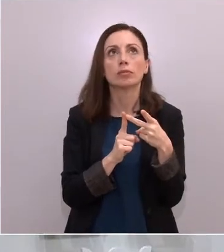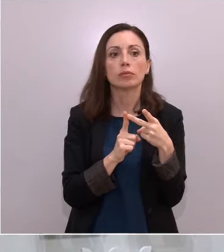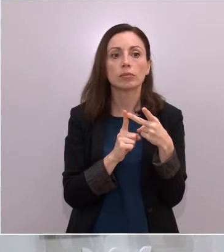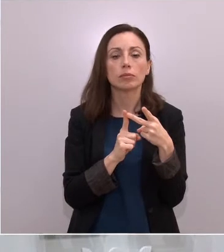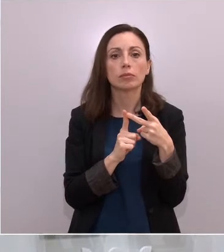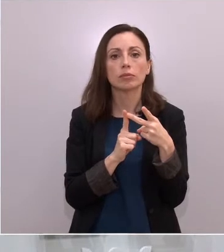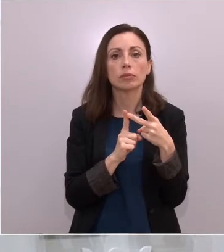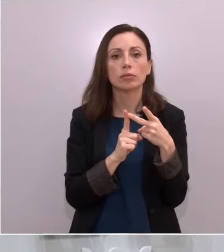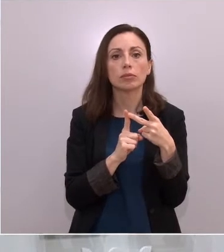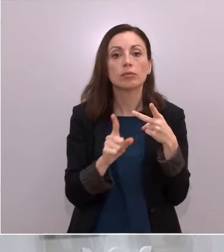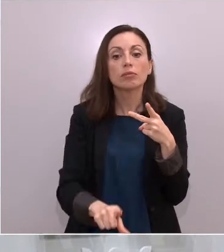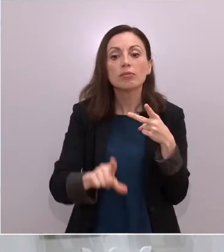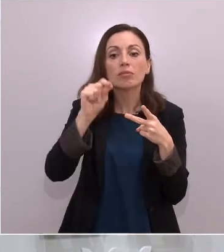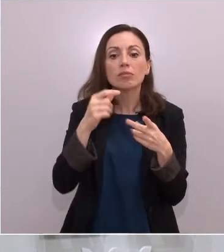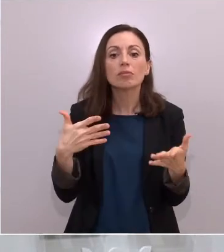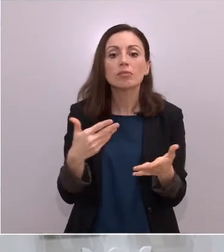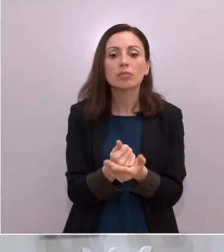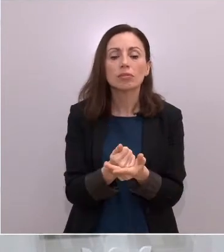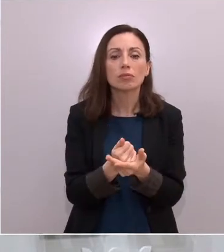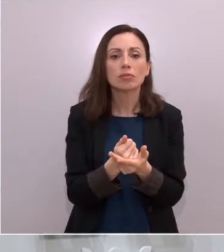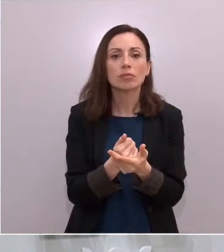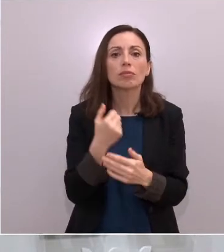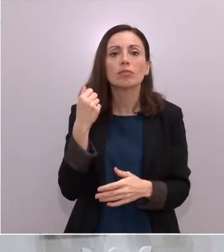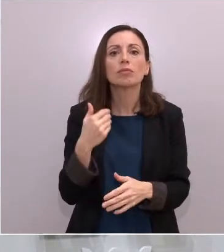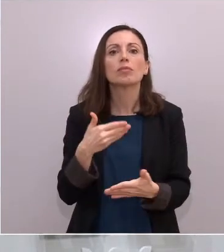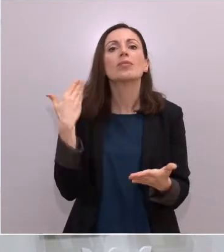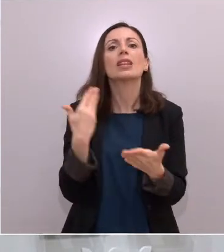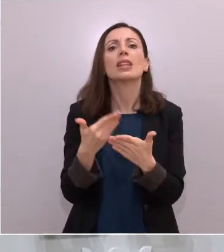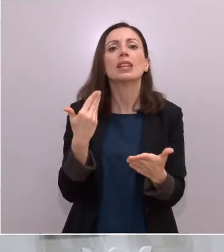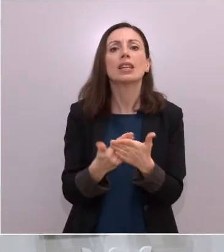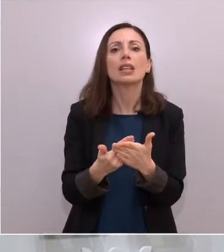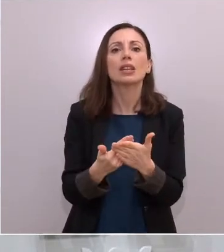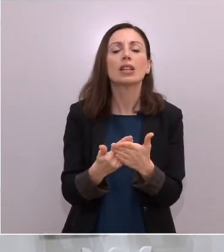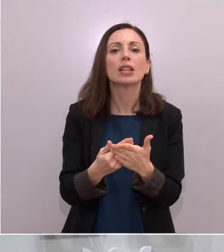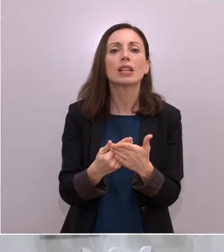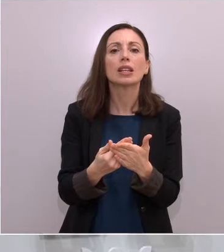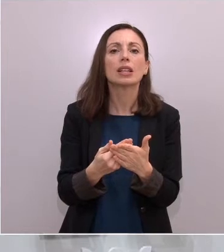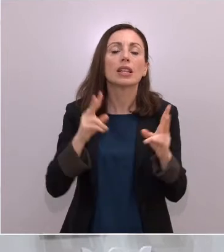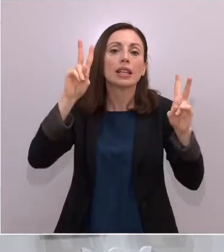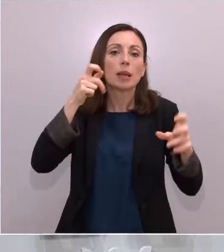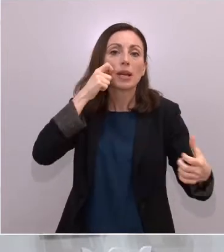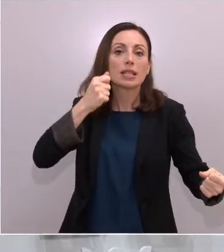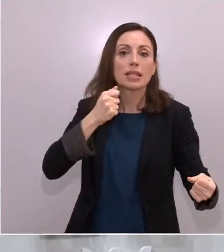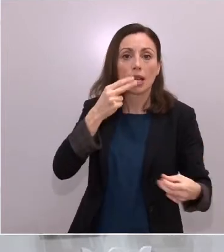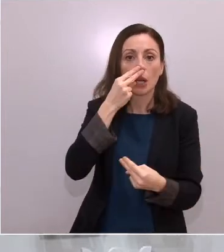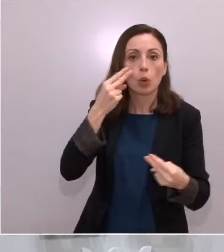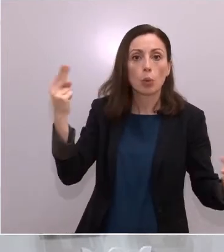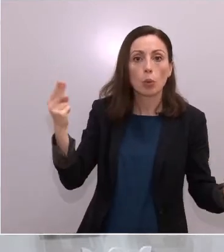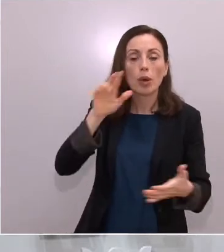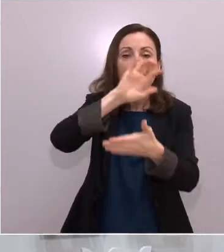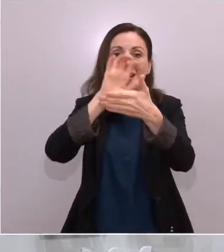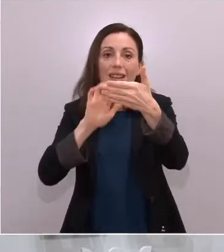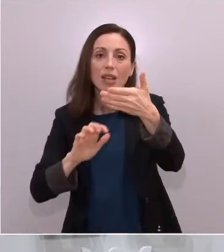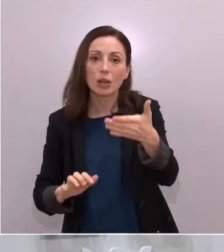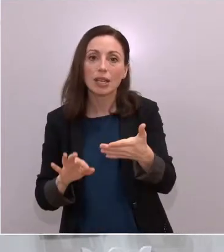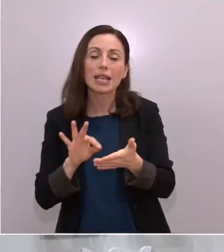cualquier tipo de decisión que se tome tiene que estar respaldada y ratificada por criterios de salud pública y por informes de